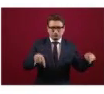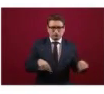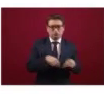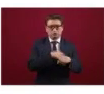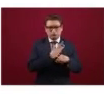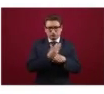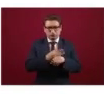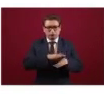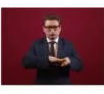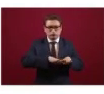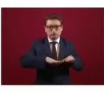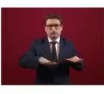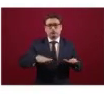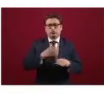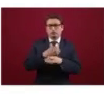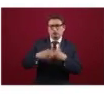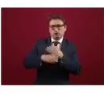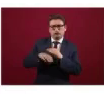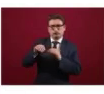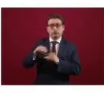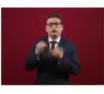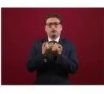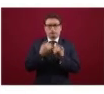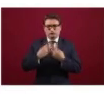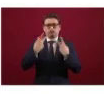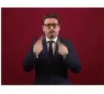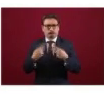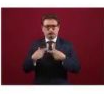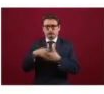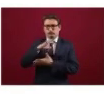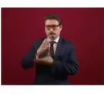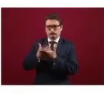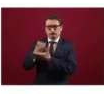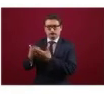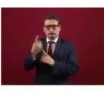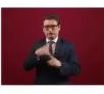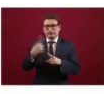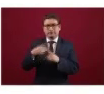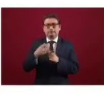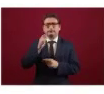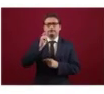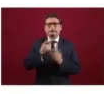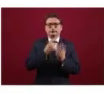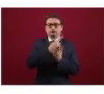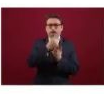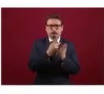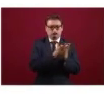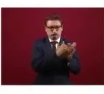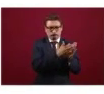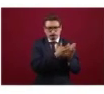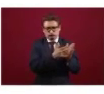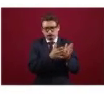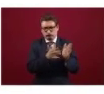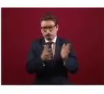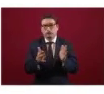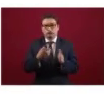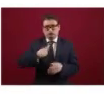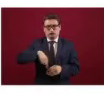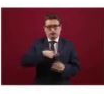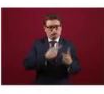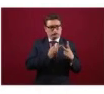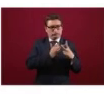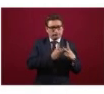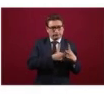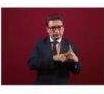licenciadoras, almacenamiento, contratación, todo esto lleva un programa y desde que iniciamos el proyecto se ha